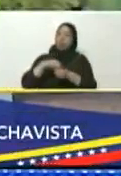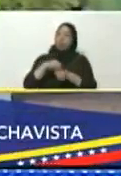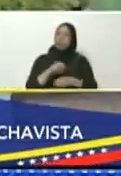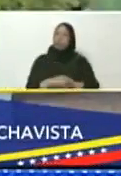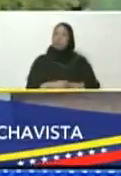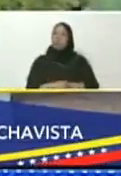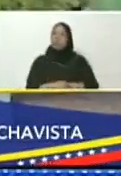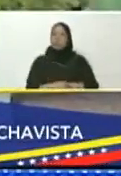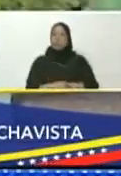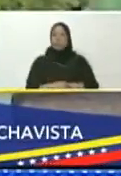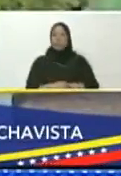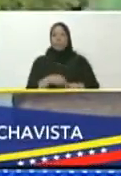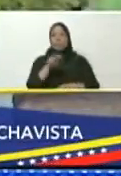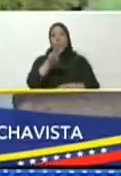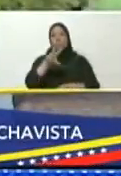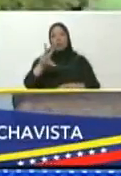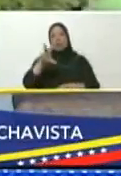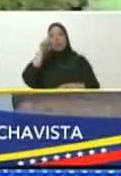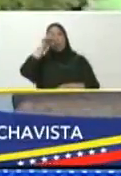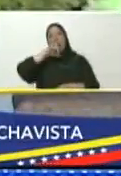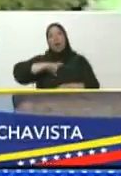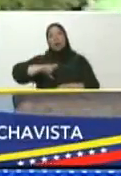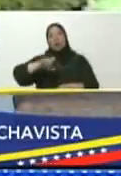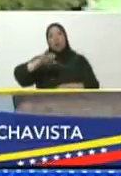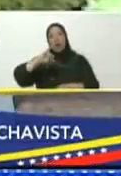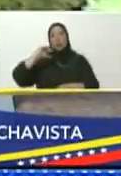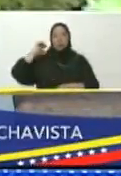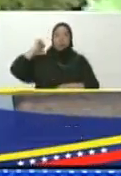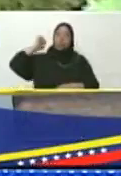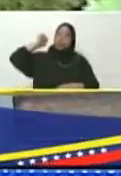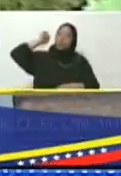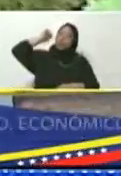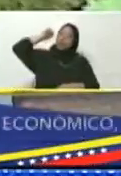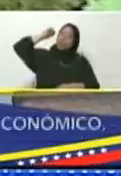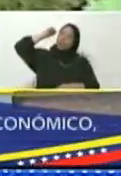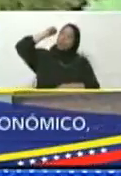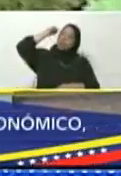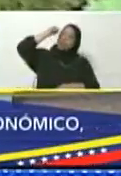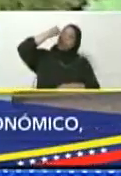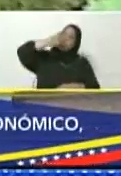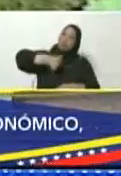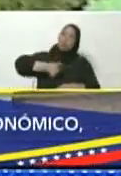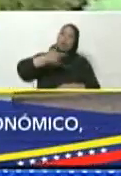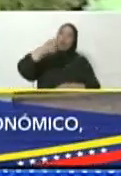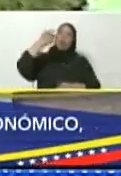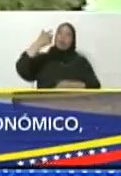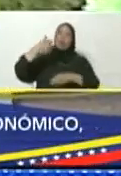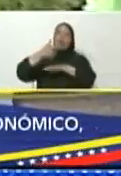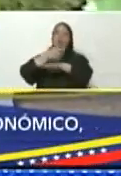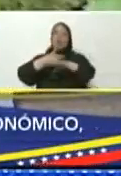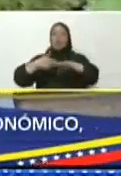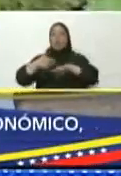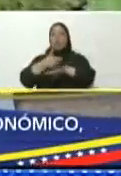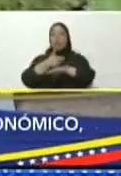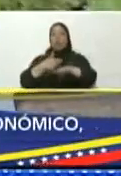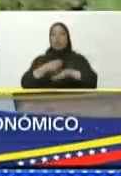Ya tenemos 23 años en el gobierno. Yo se lo explicaba a un amigo que vino ayer,